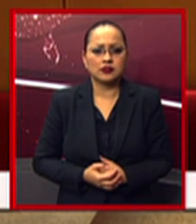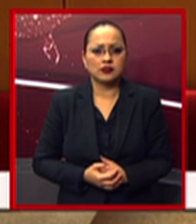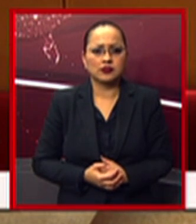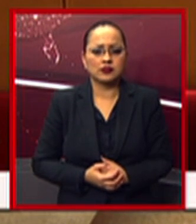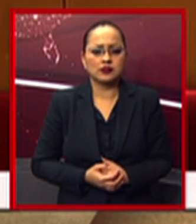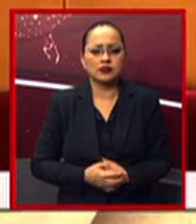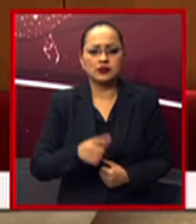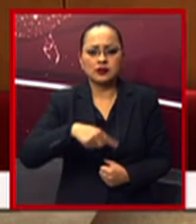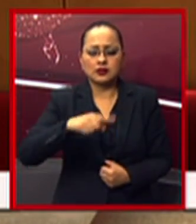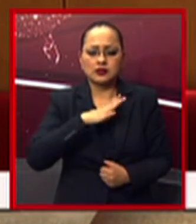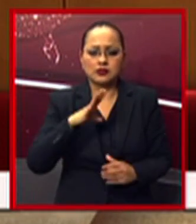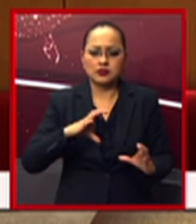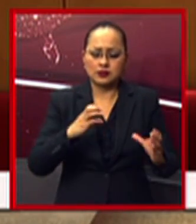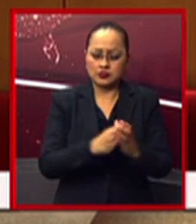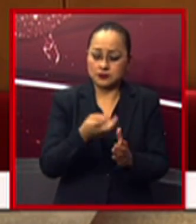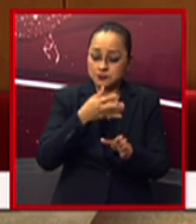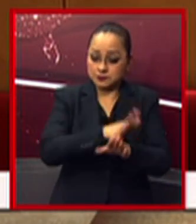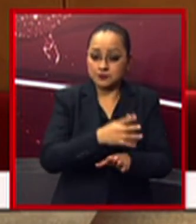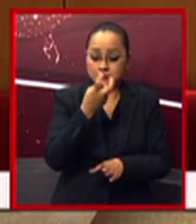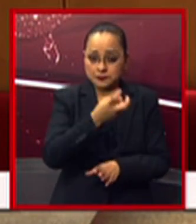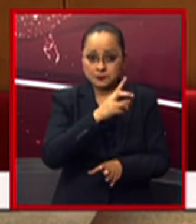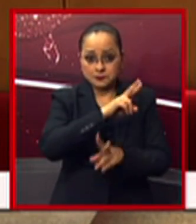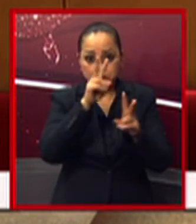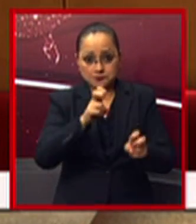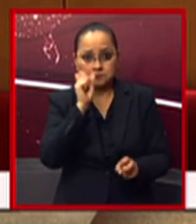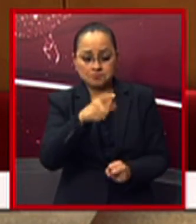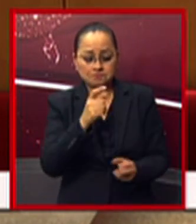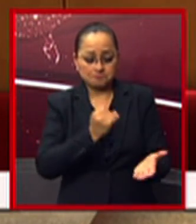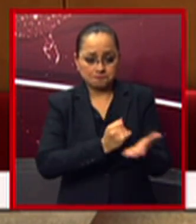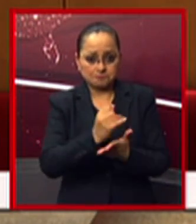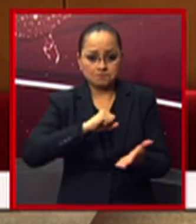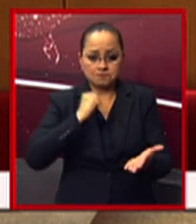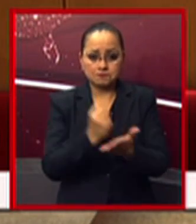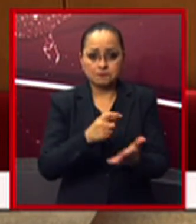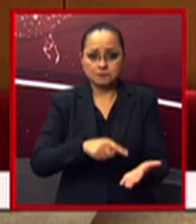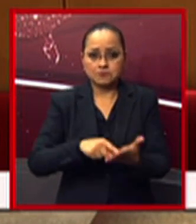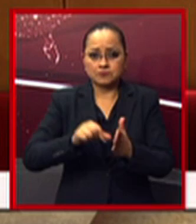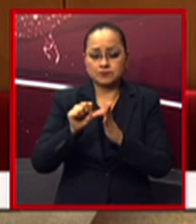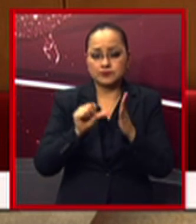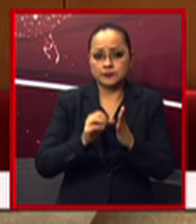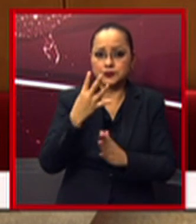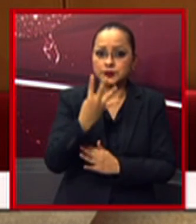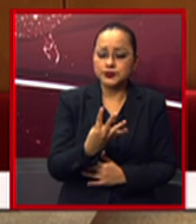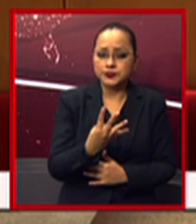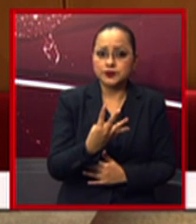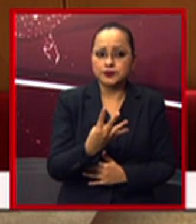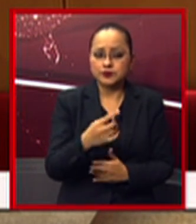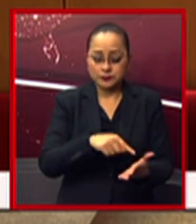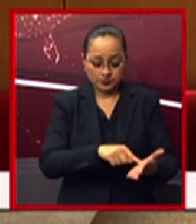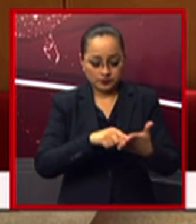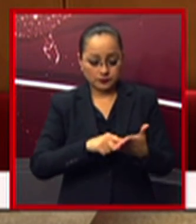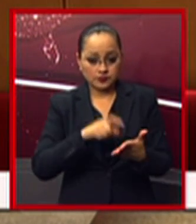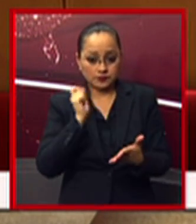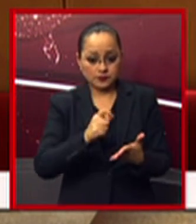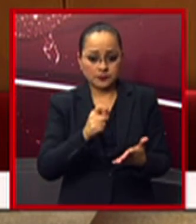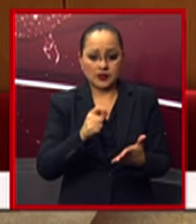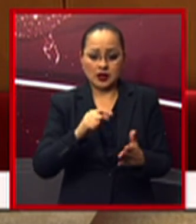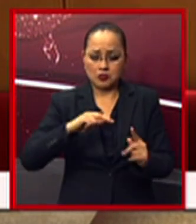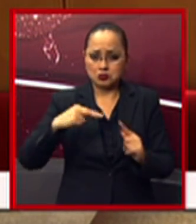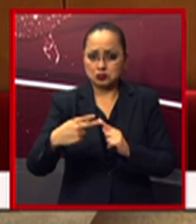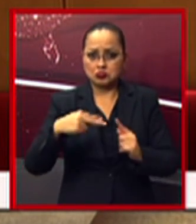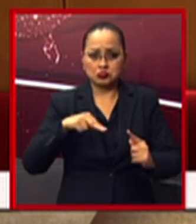El dictamen aprobado en esta materia considera en el artículo 4 que es de manera